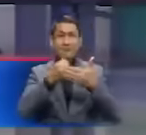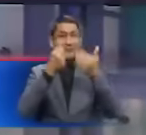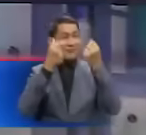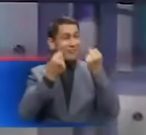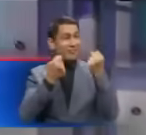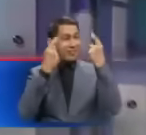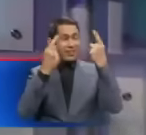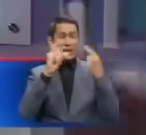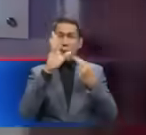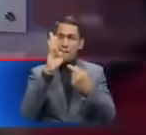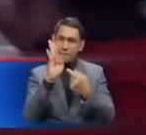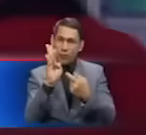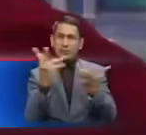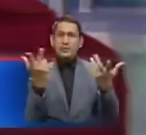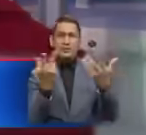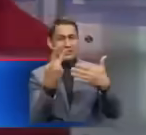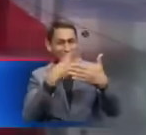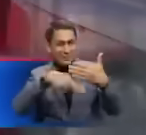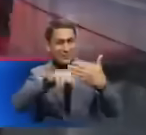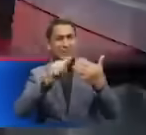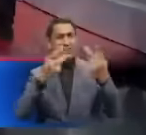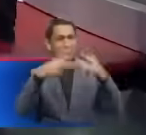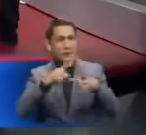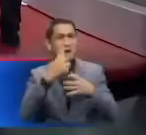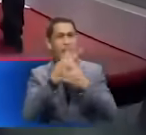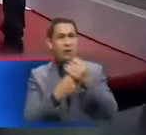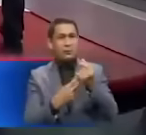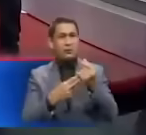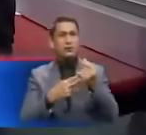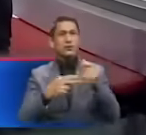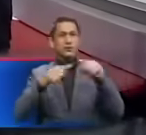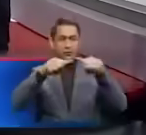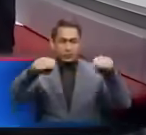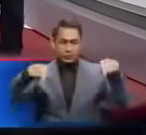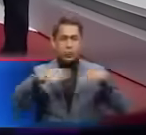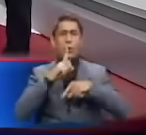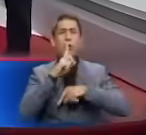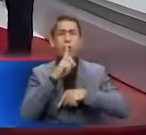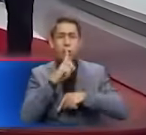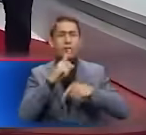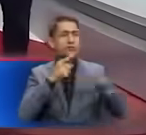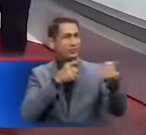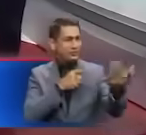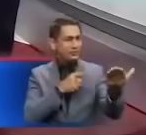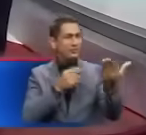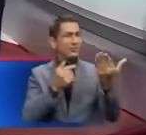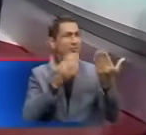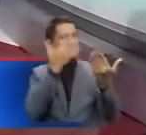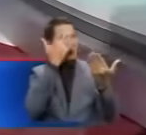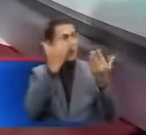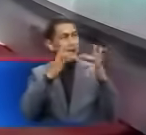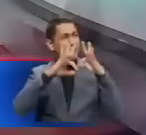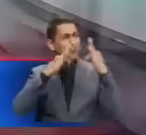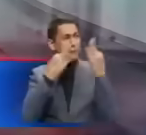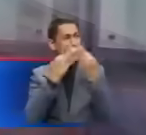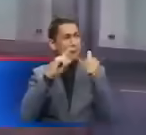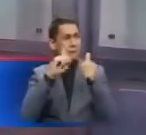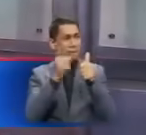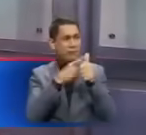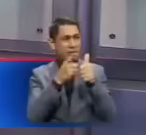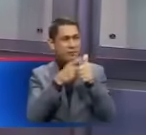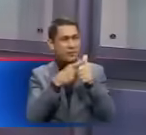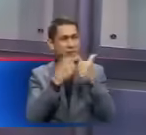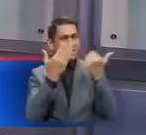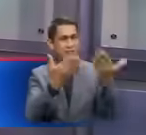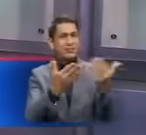su esposa, su hija también, con una tortita para celebrarlo, para festejarlo. Porque la familia es el pilar fundamental del